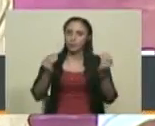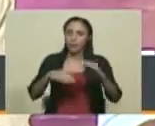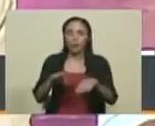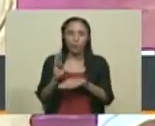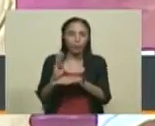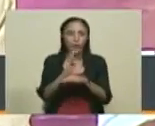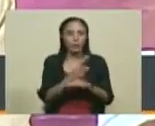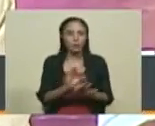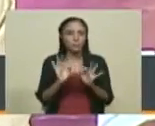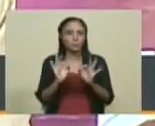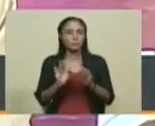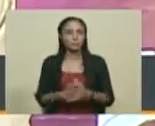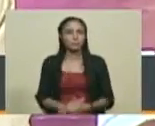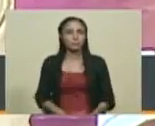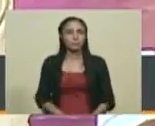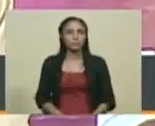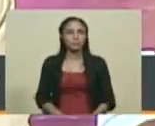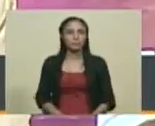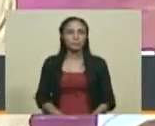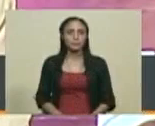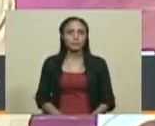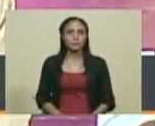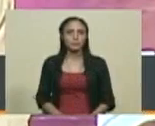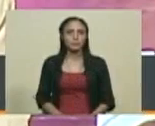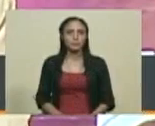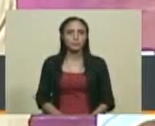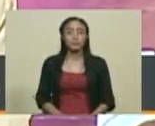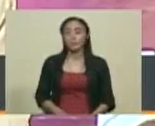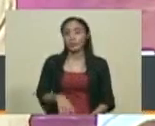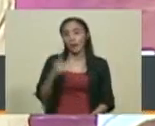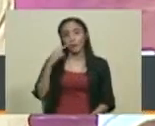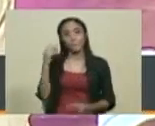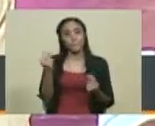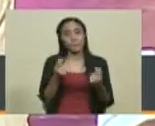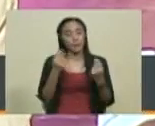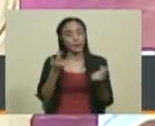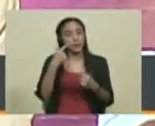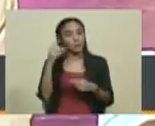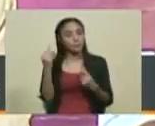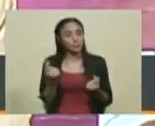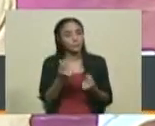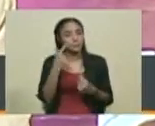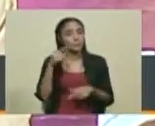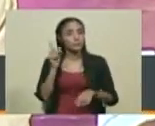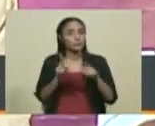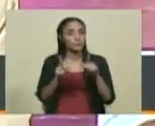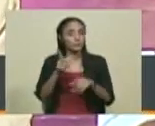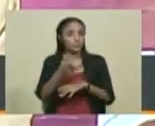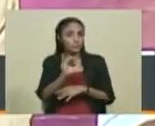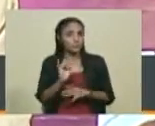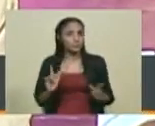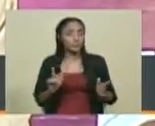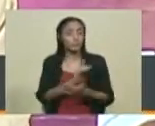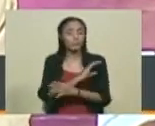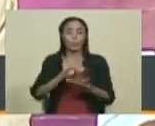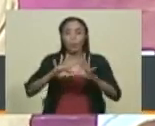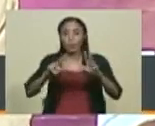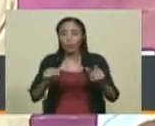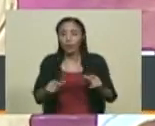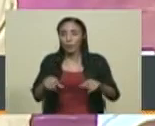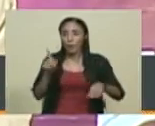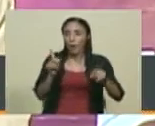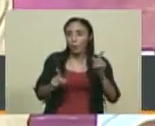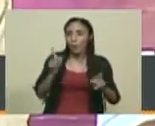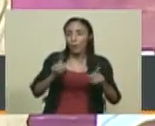cuidándose, porque lo hay, no nos vamos a negar, un pillo por aquí, un pillo por